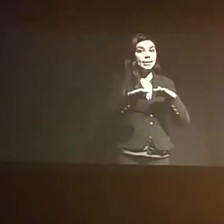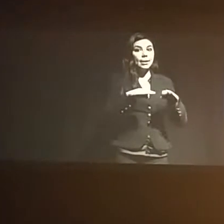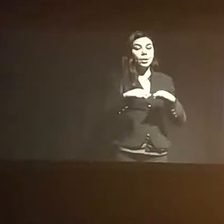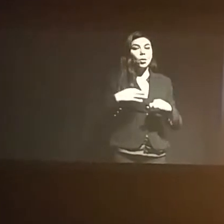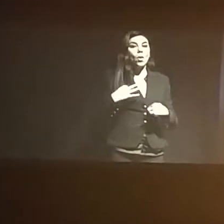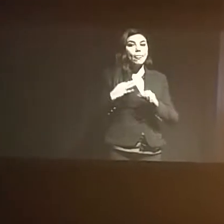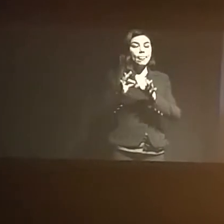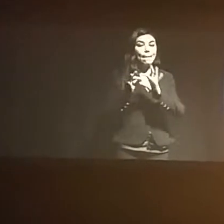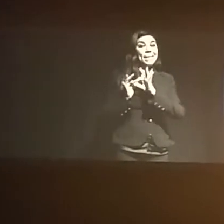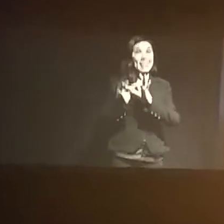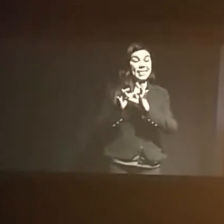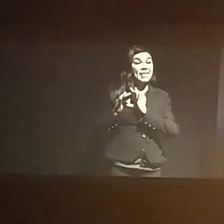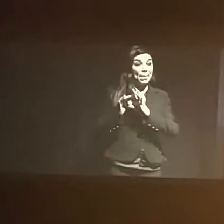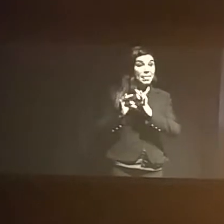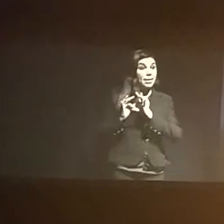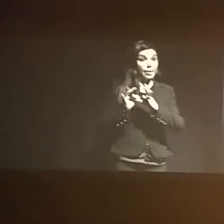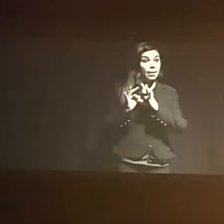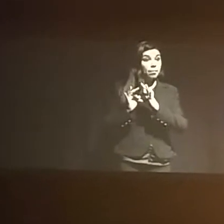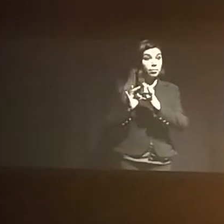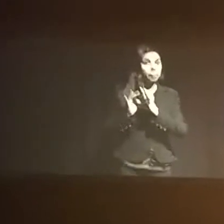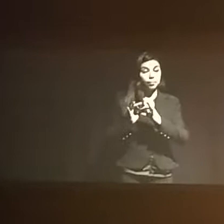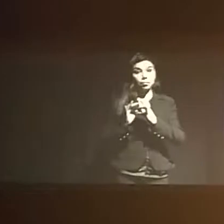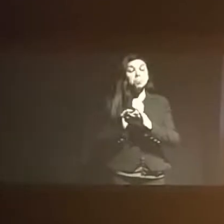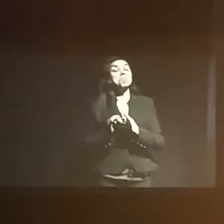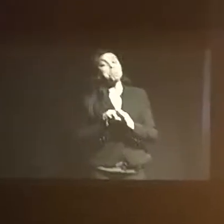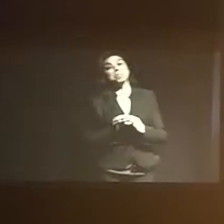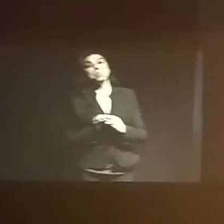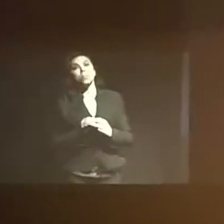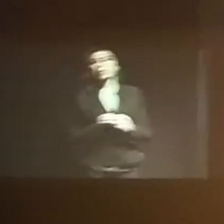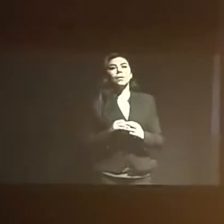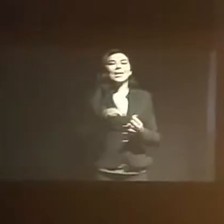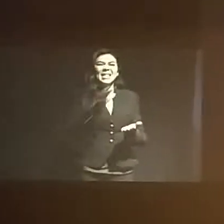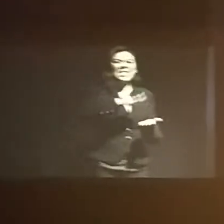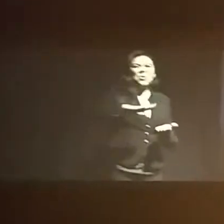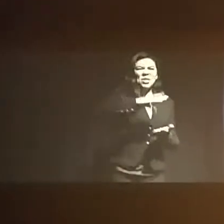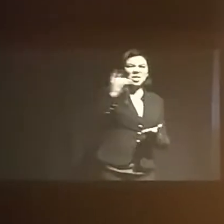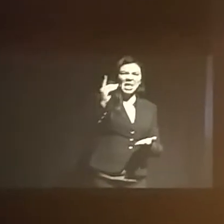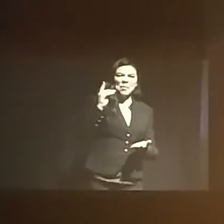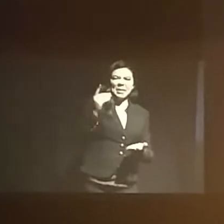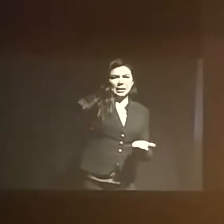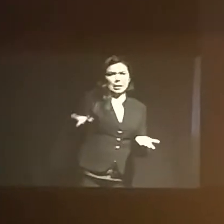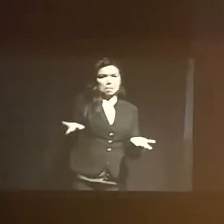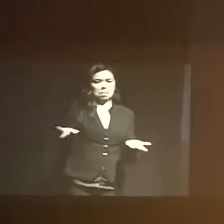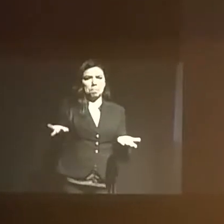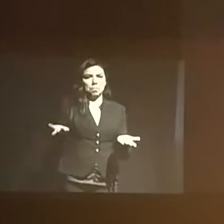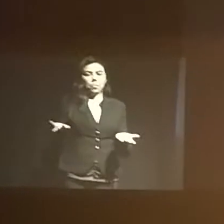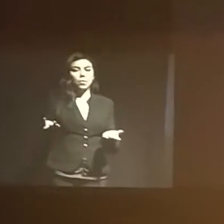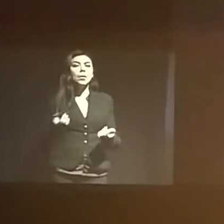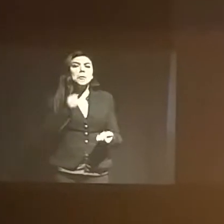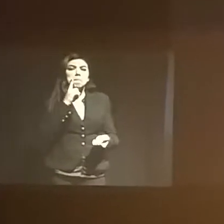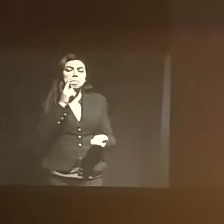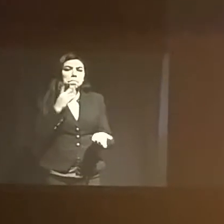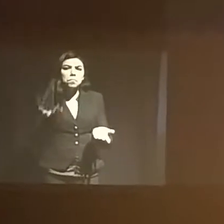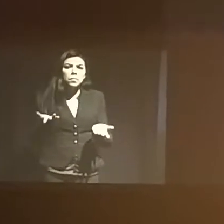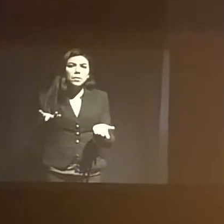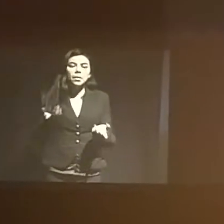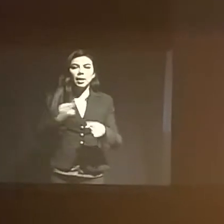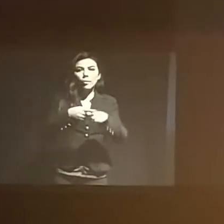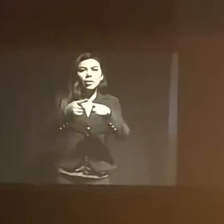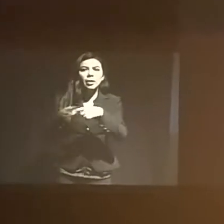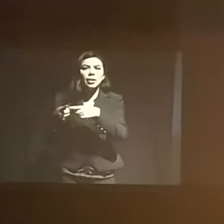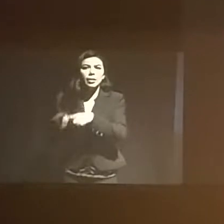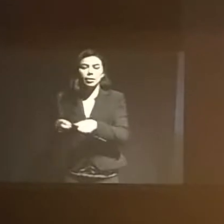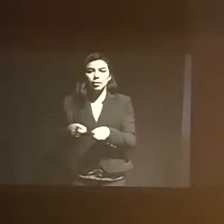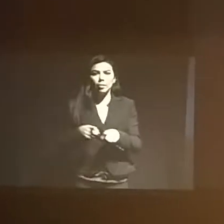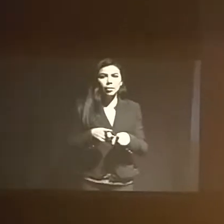que... Situación de discapacidad, ¿qué es eso? ¿Qué situación de discapacidad con discapacidad? Tenemos diversidades